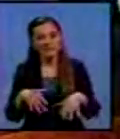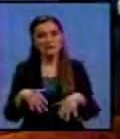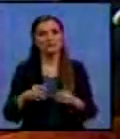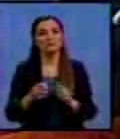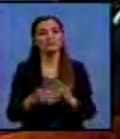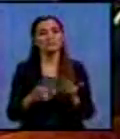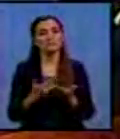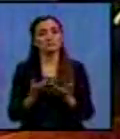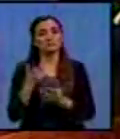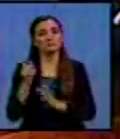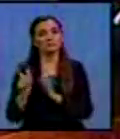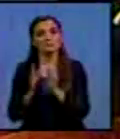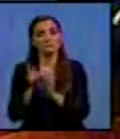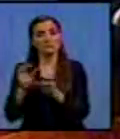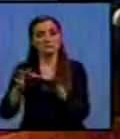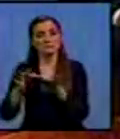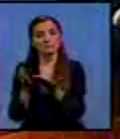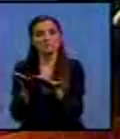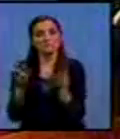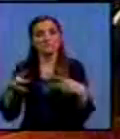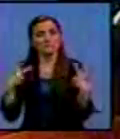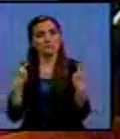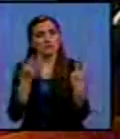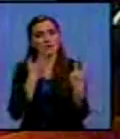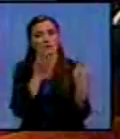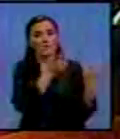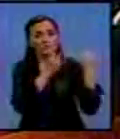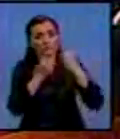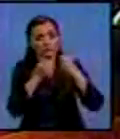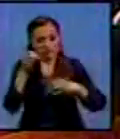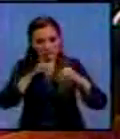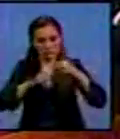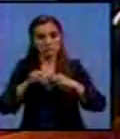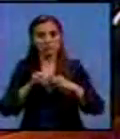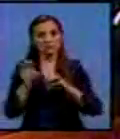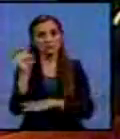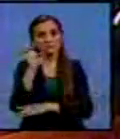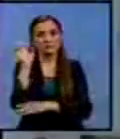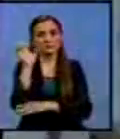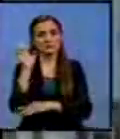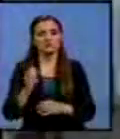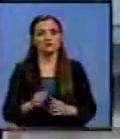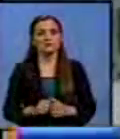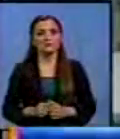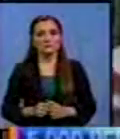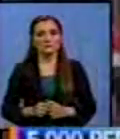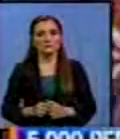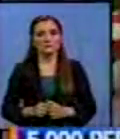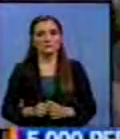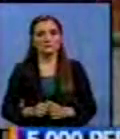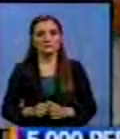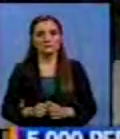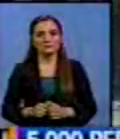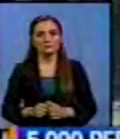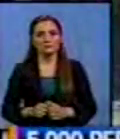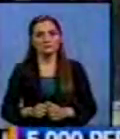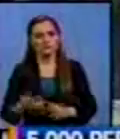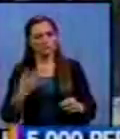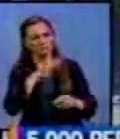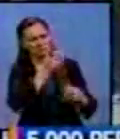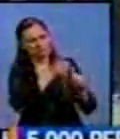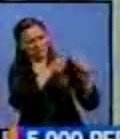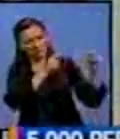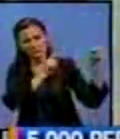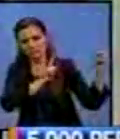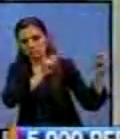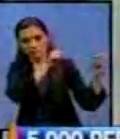qué zona viven y cómo deben armar su maleta de emergencia. Bajo la mirada del imponente volcán Cotopaxi, en